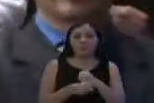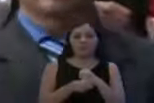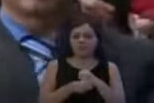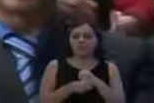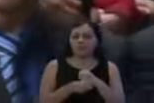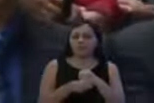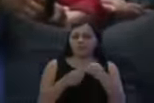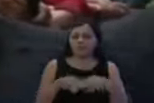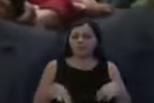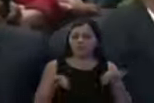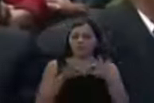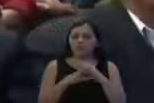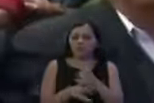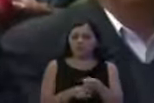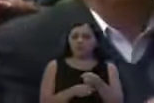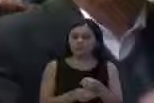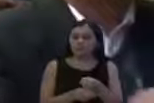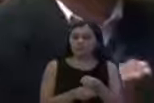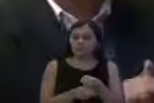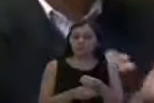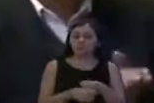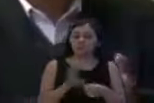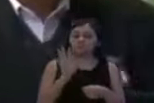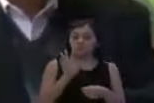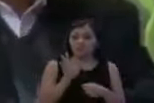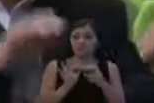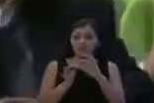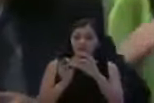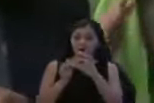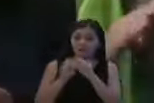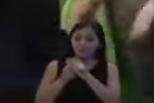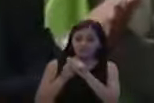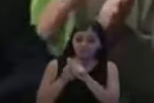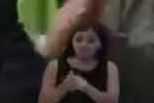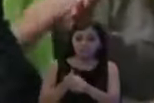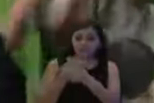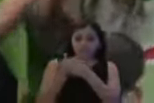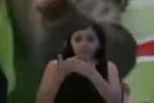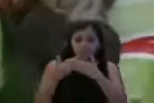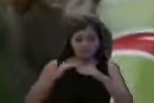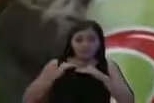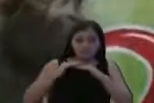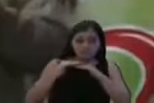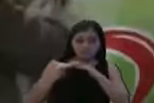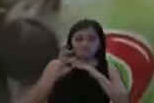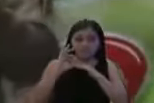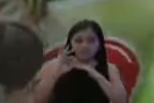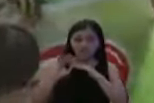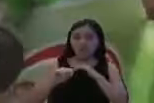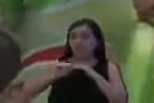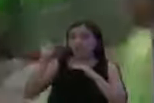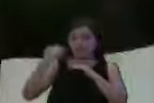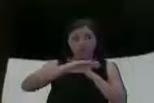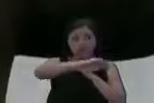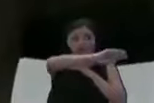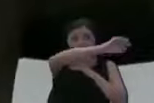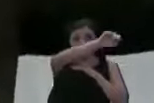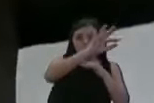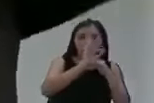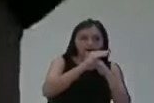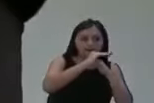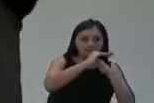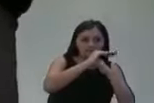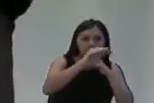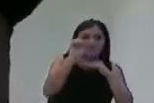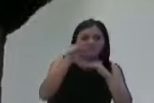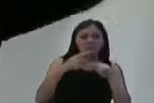primerito la seguridad vamos a dar mantenimiento vamos a mejorar la vía Bilbao los pájaros pero no es para que empiece a ser utilizado